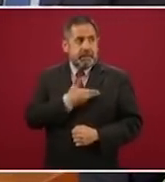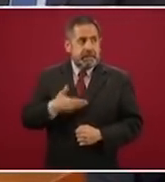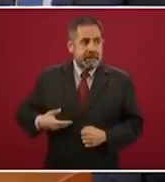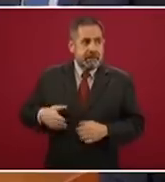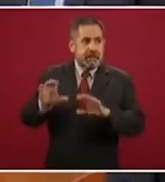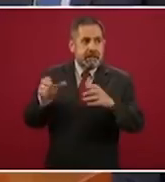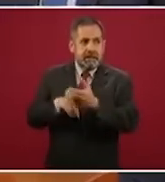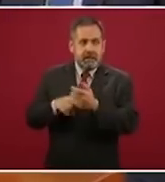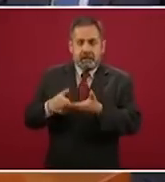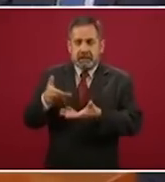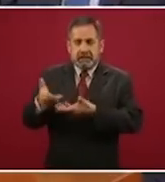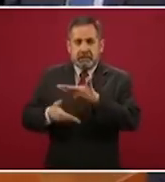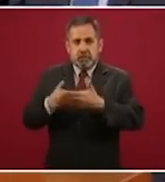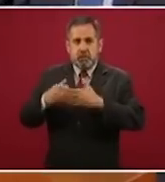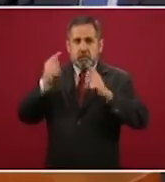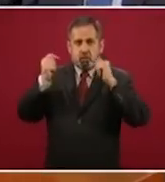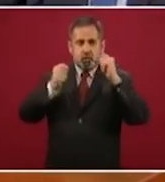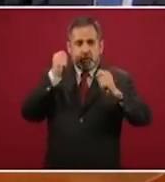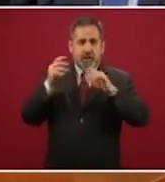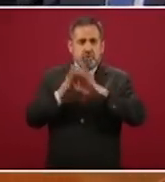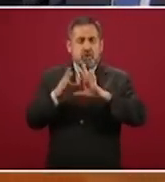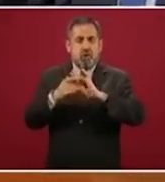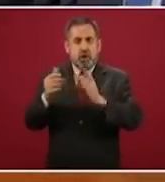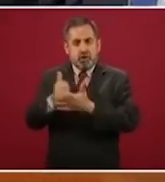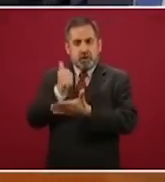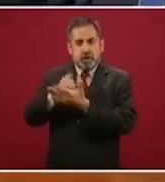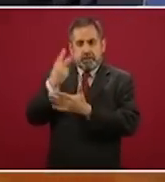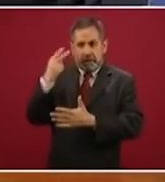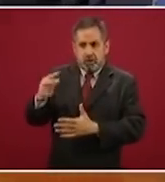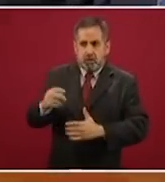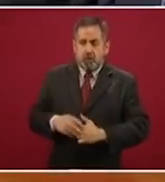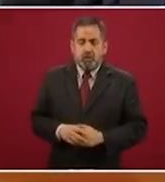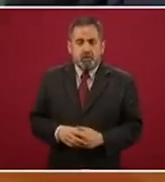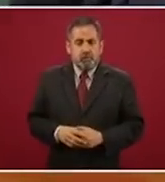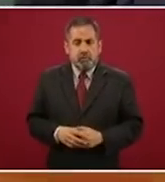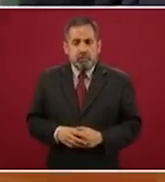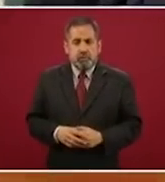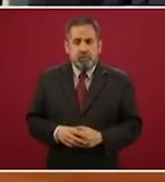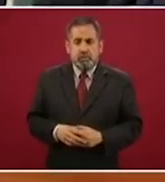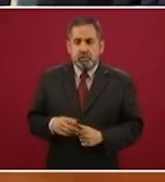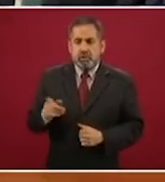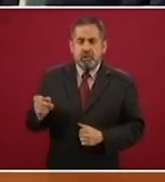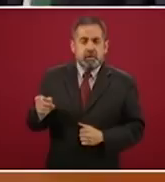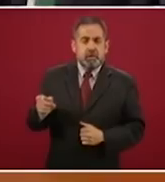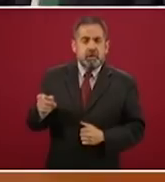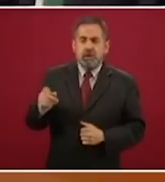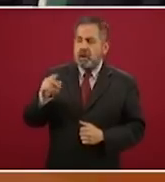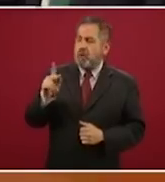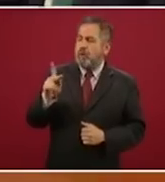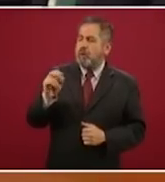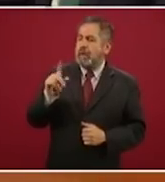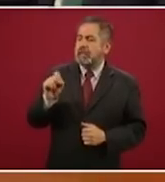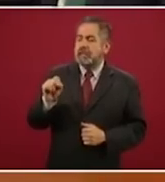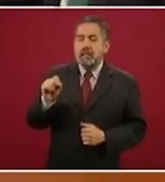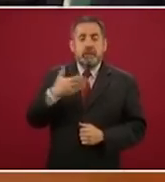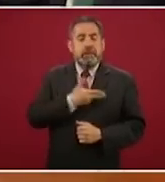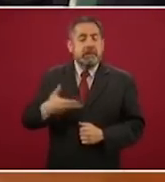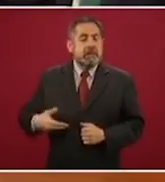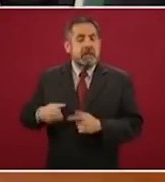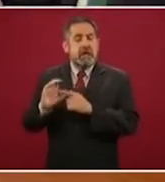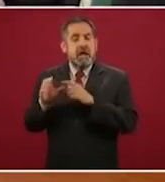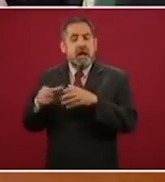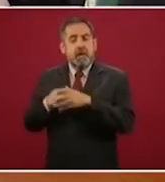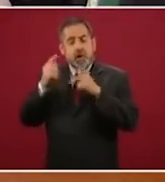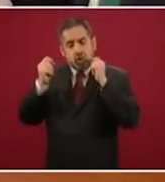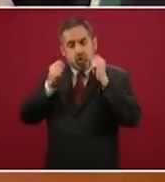Comercio, Servicios y Turismo en Pequeño de la Ciudad de México, Nathan Poplaski, presidente de la Cámara de Comercio, Servicios